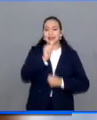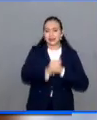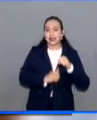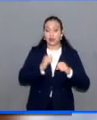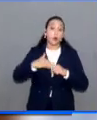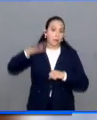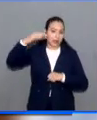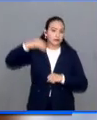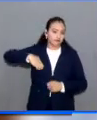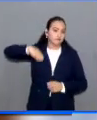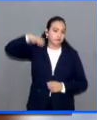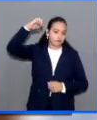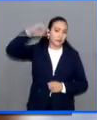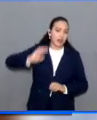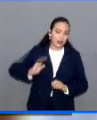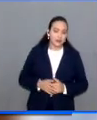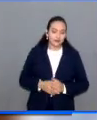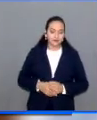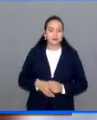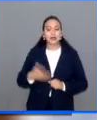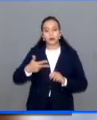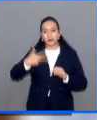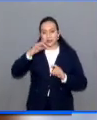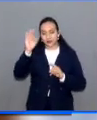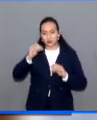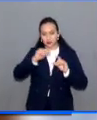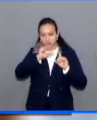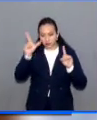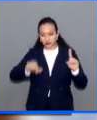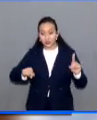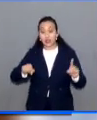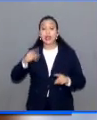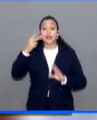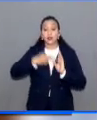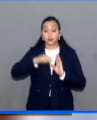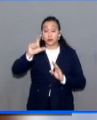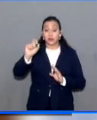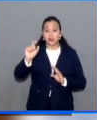de la población, y para 2030 habrá más personas